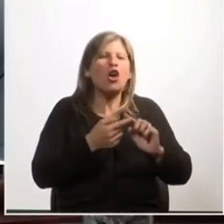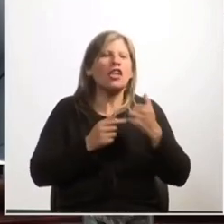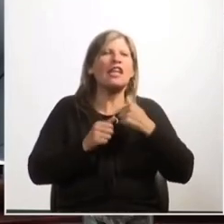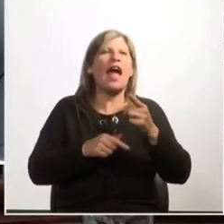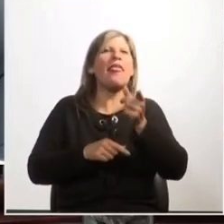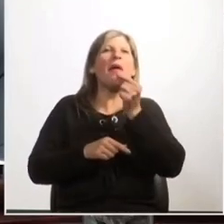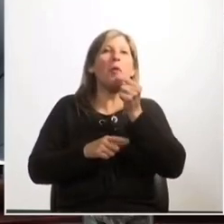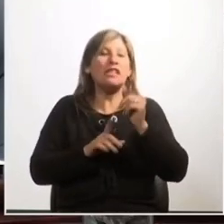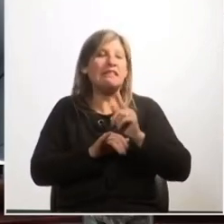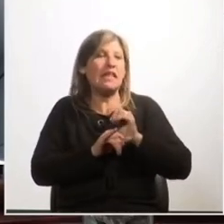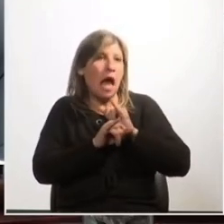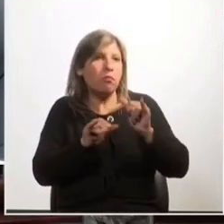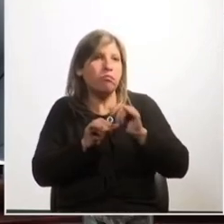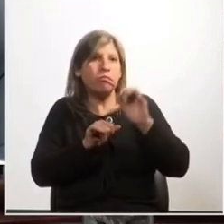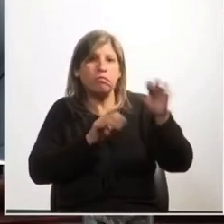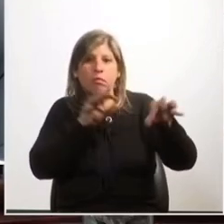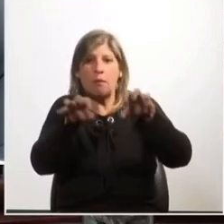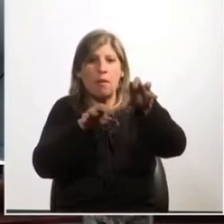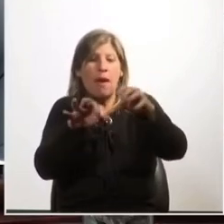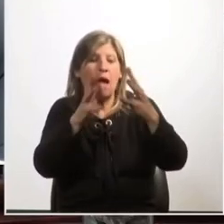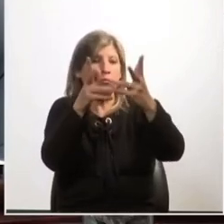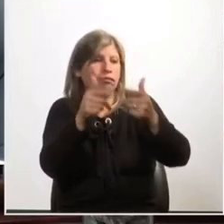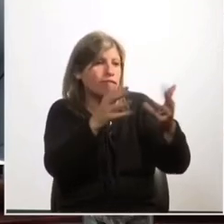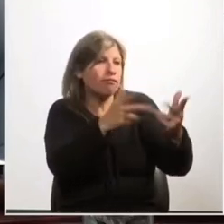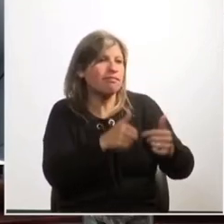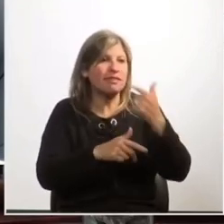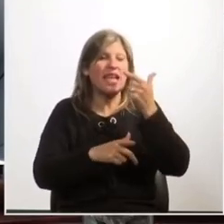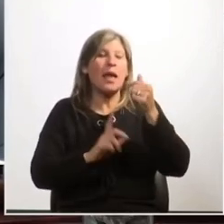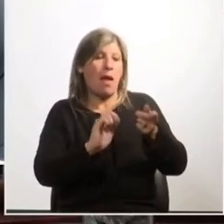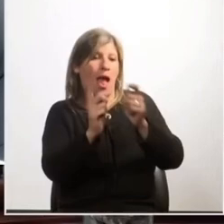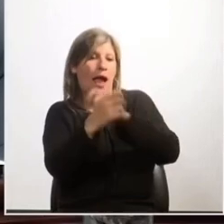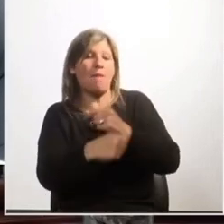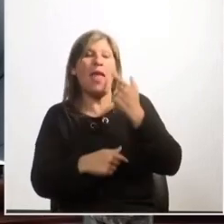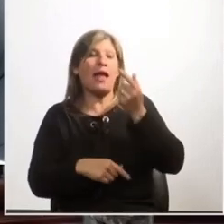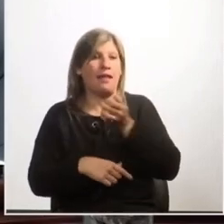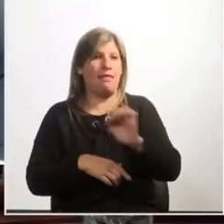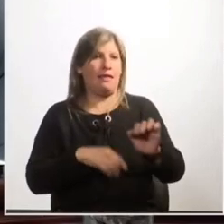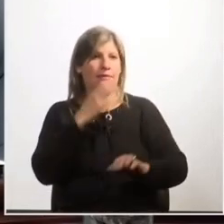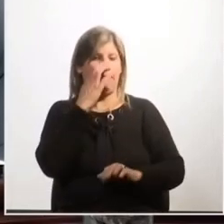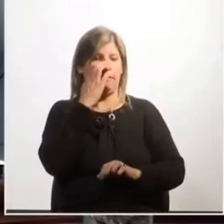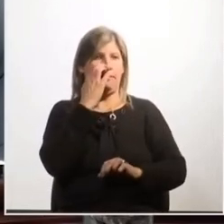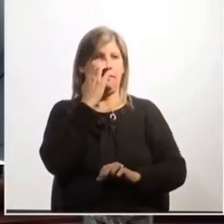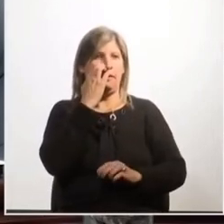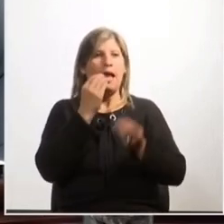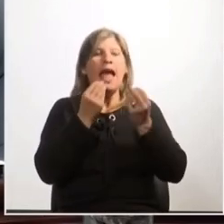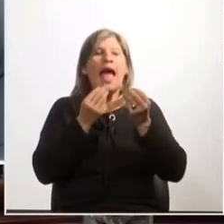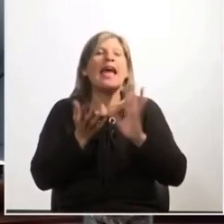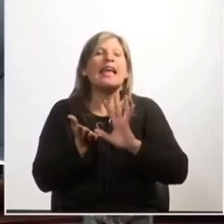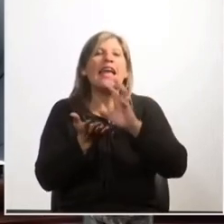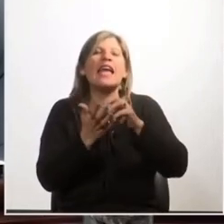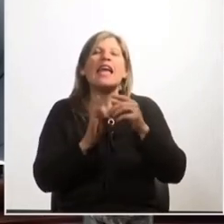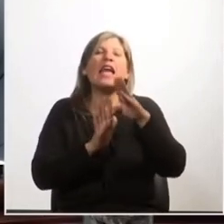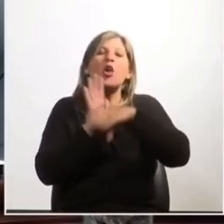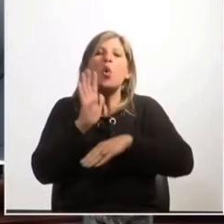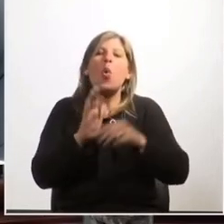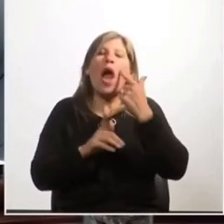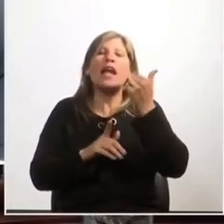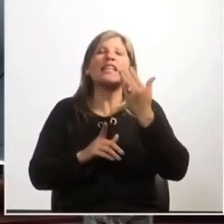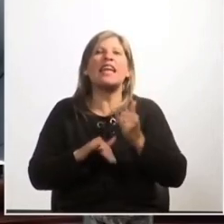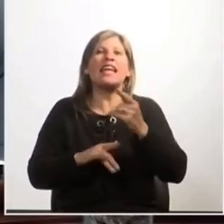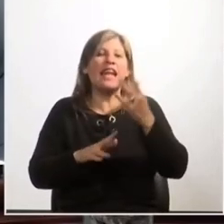y adaptarlo a la dinámica constante y cambiante del delito? ¿Qué lugar tiene la producción y el análisis de